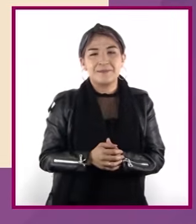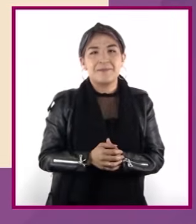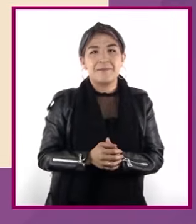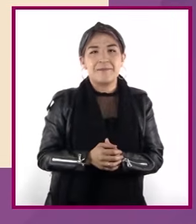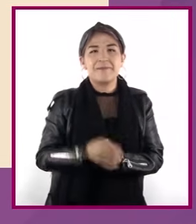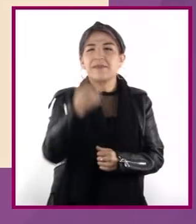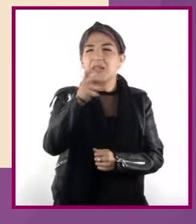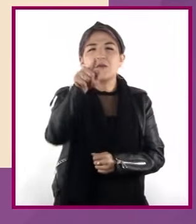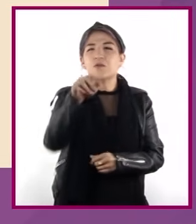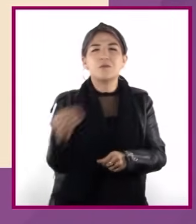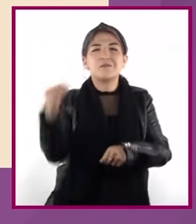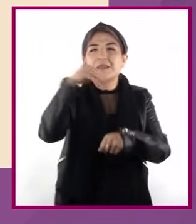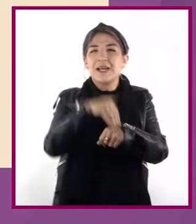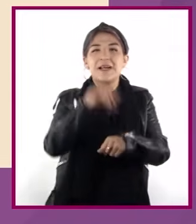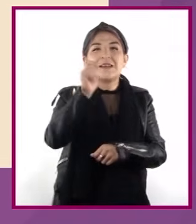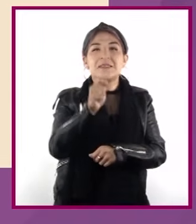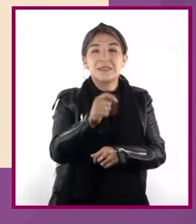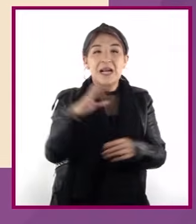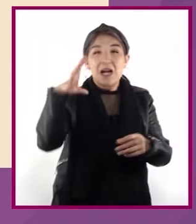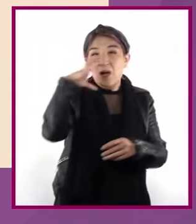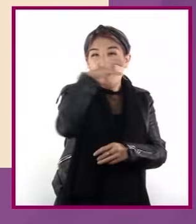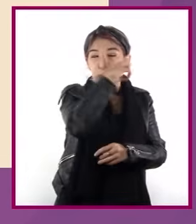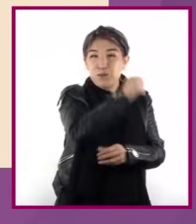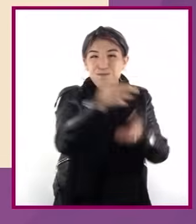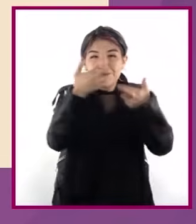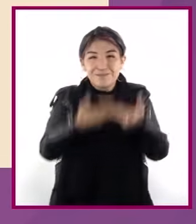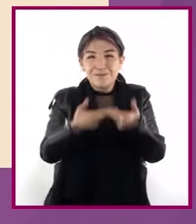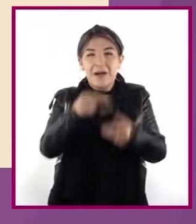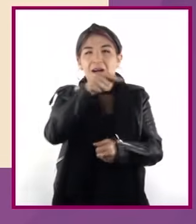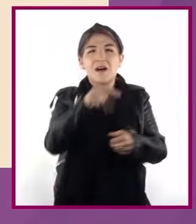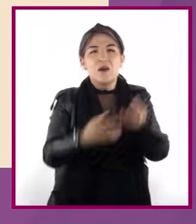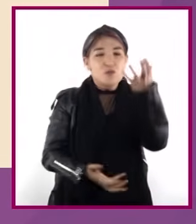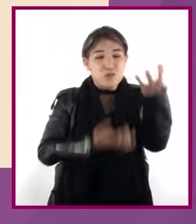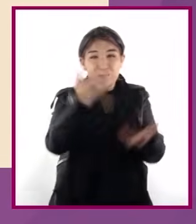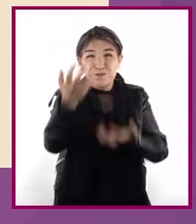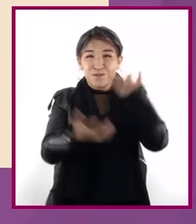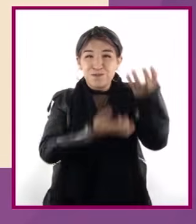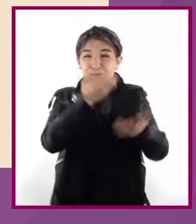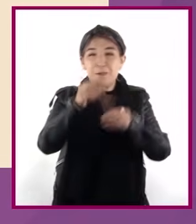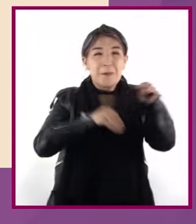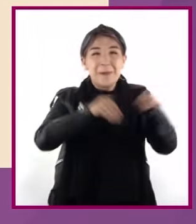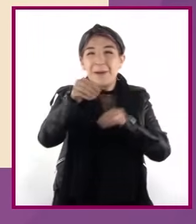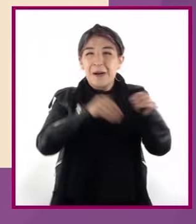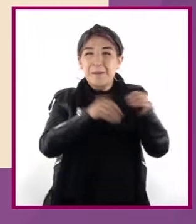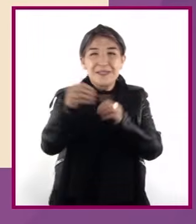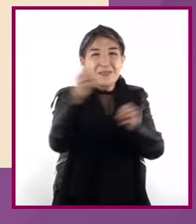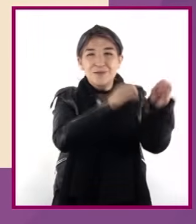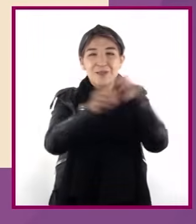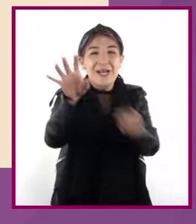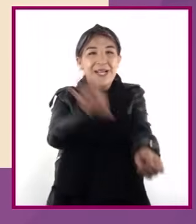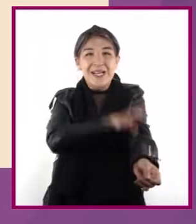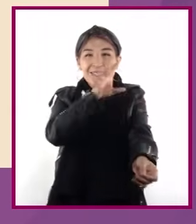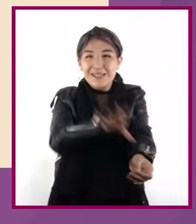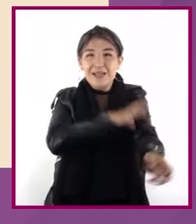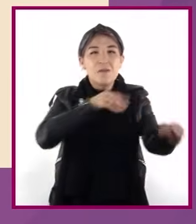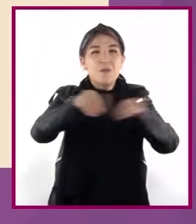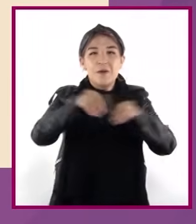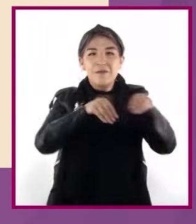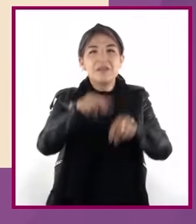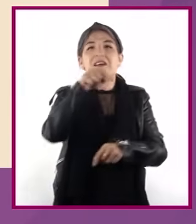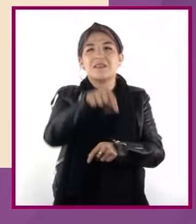Si a un líquido se le proporciona el calor suficiente, las partículas adquieren tal cantidad de energía cinética que